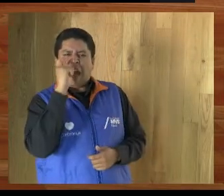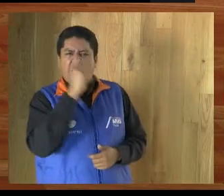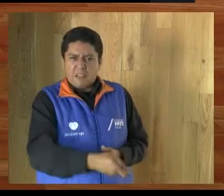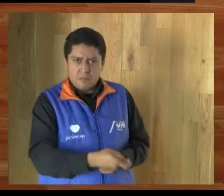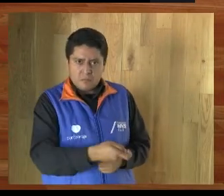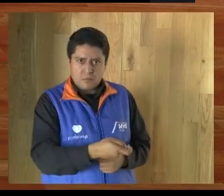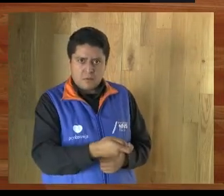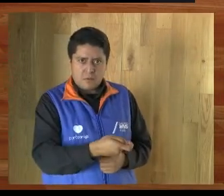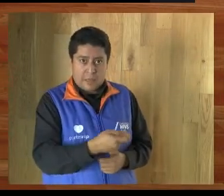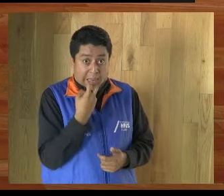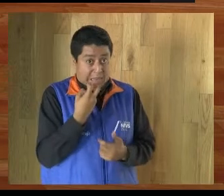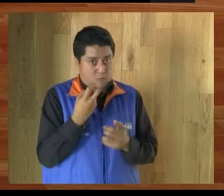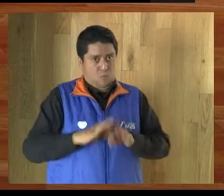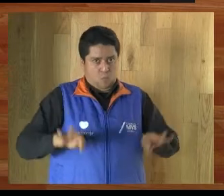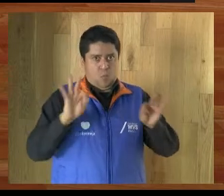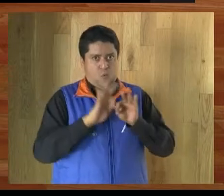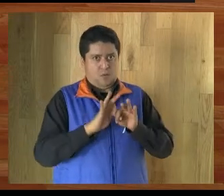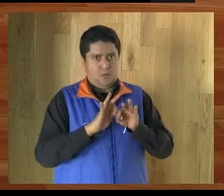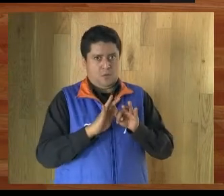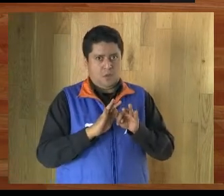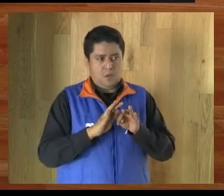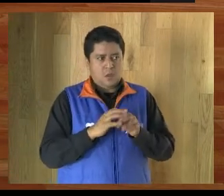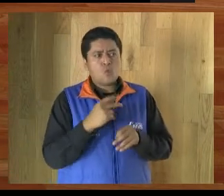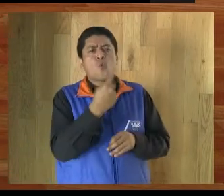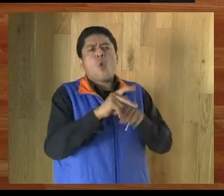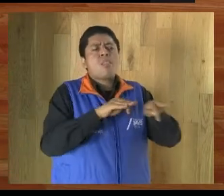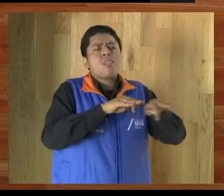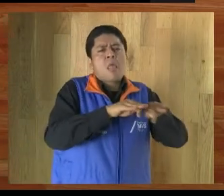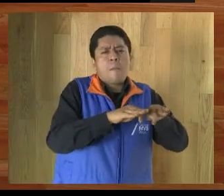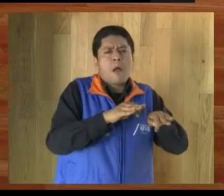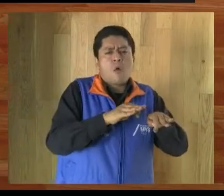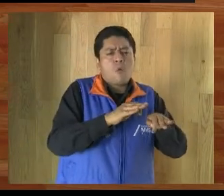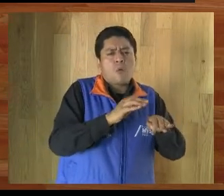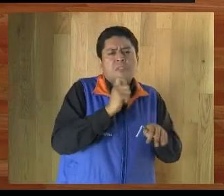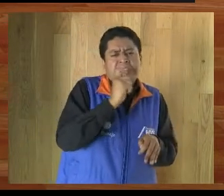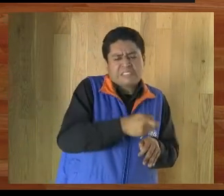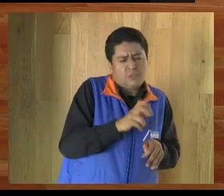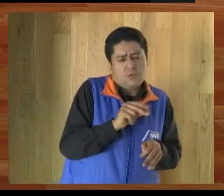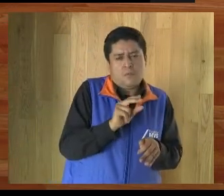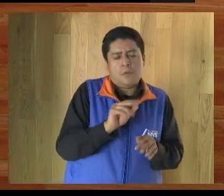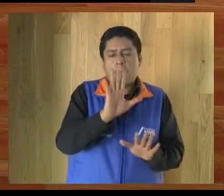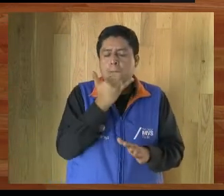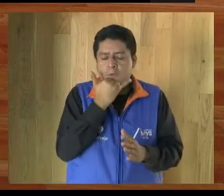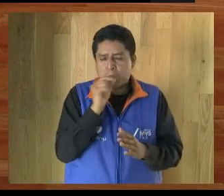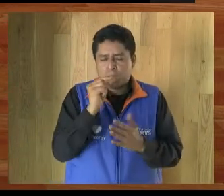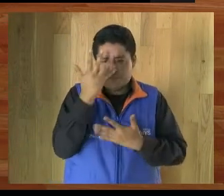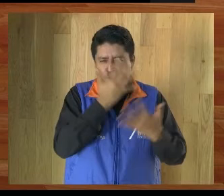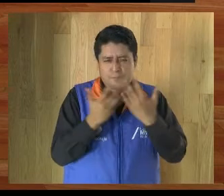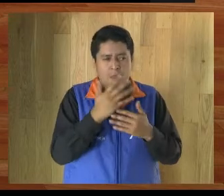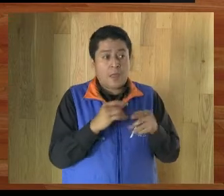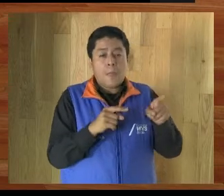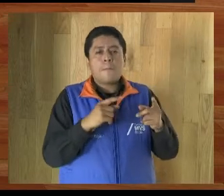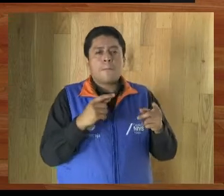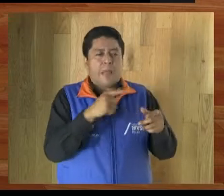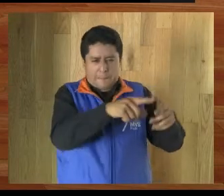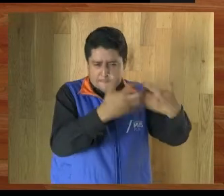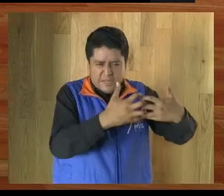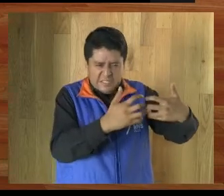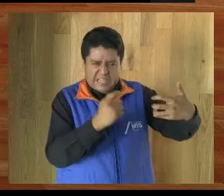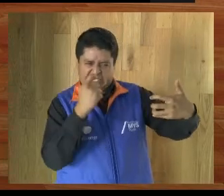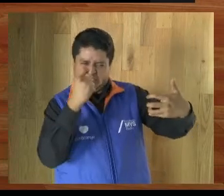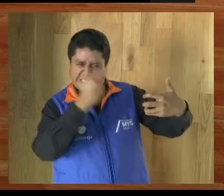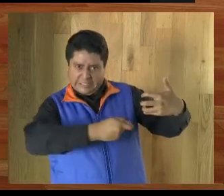que lo que tú haces, ¿no? Perdón, ahí es una confusión. ¿Quién es más importante que lo que tú haces, ¿no? Entonces,